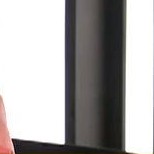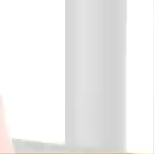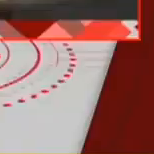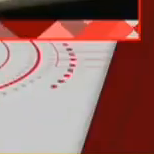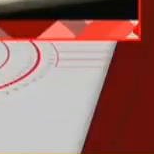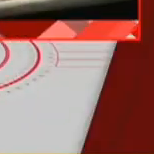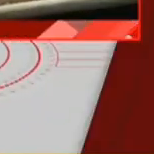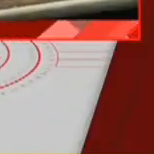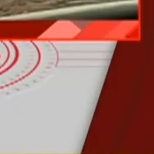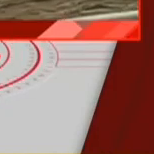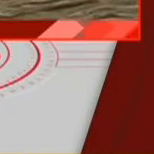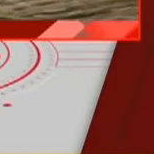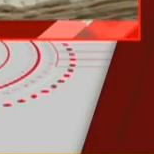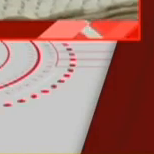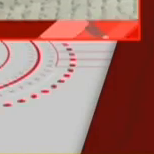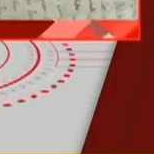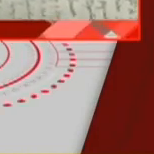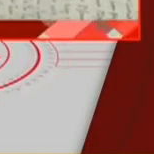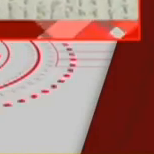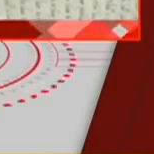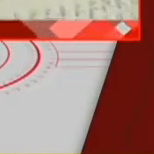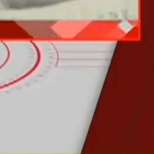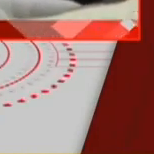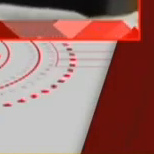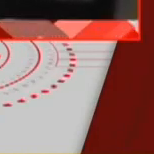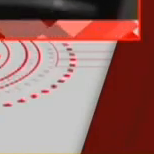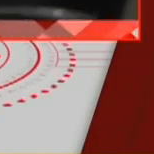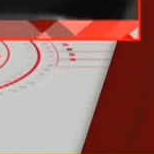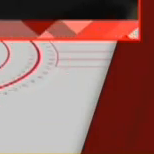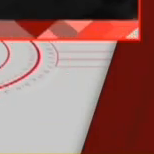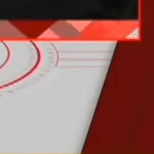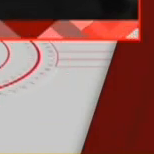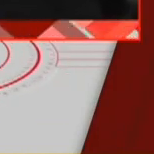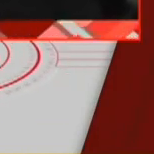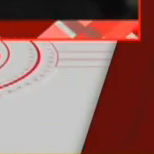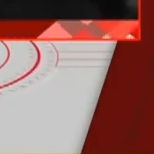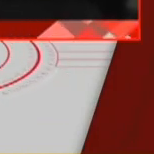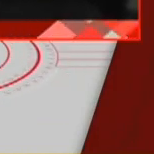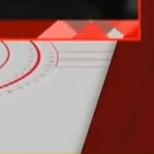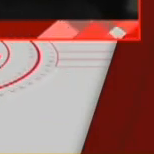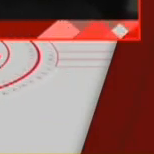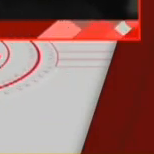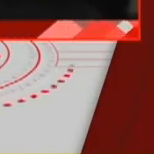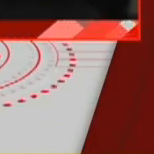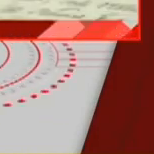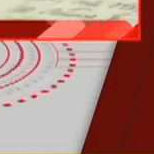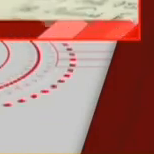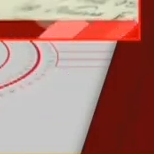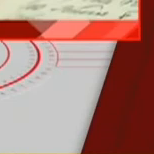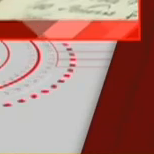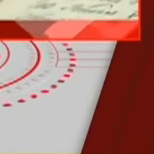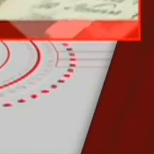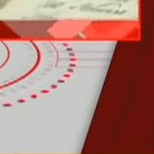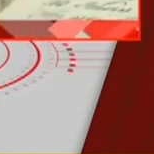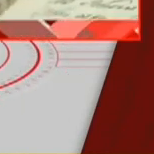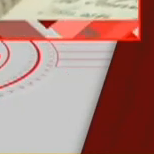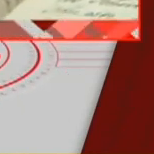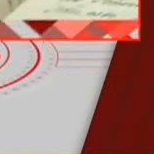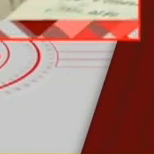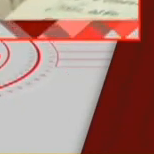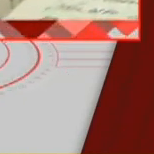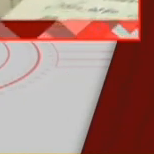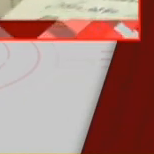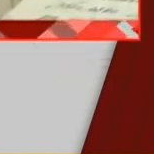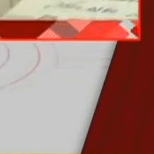del siglo XIX para fundar nuestros ministerios de Estado ya como nación independiente. Está toda